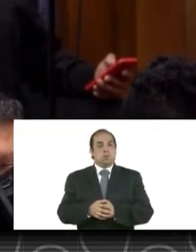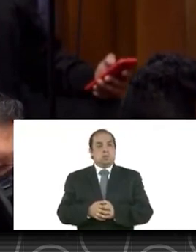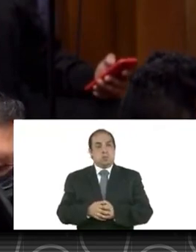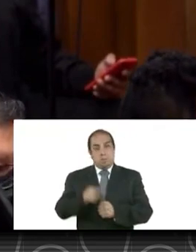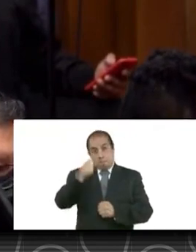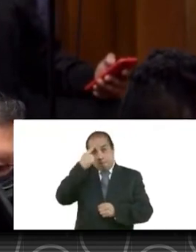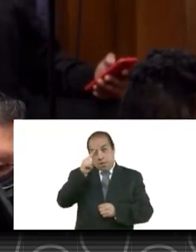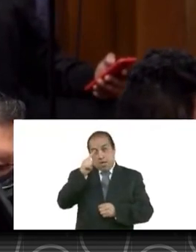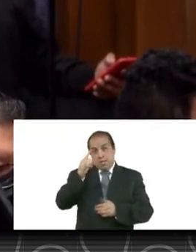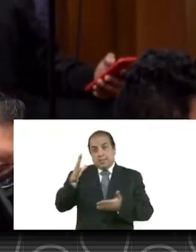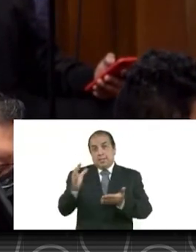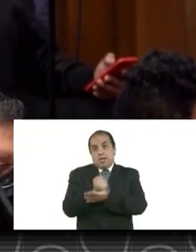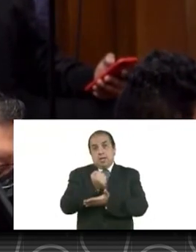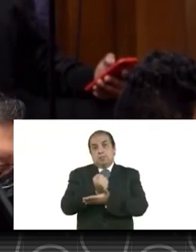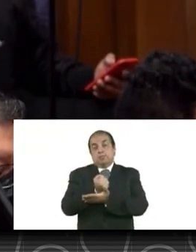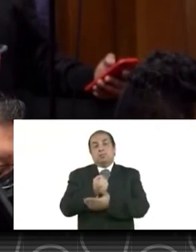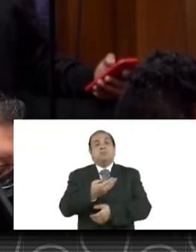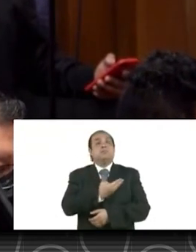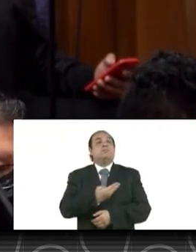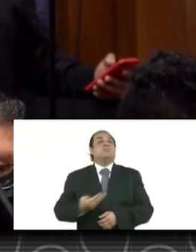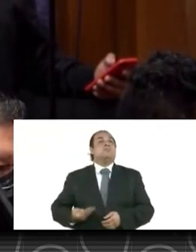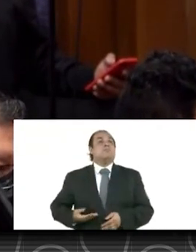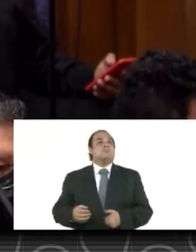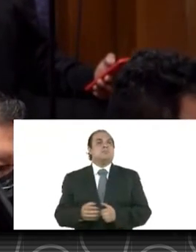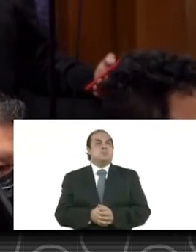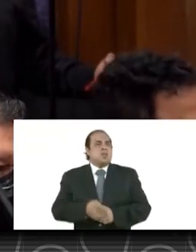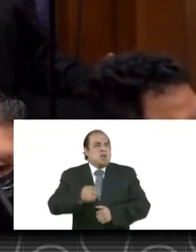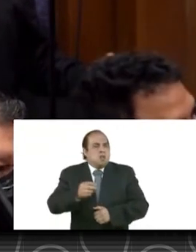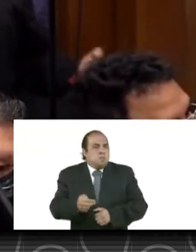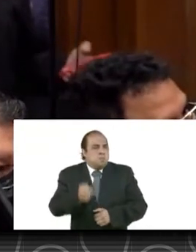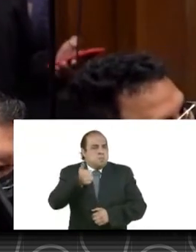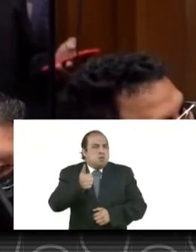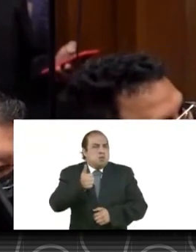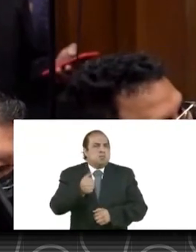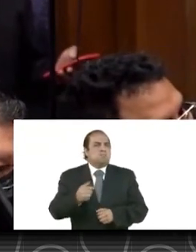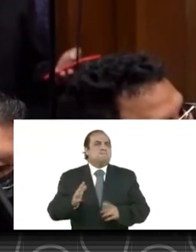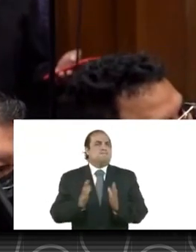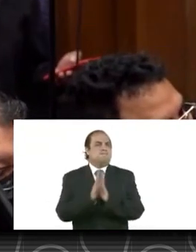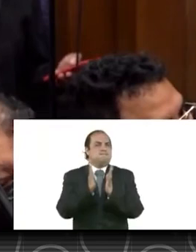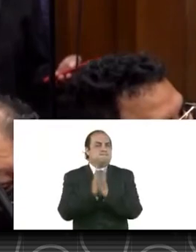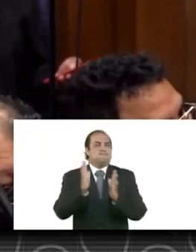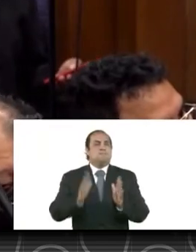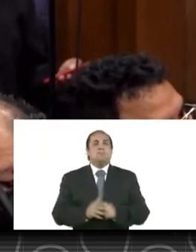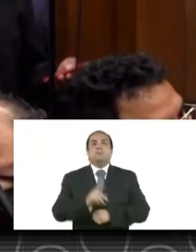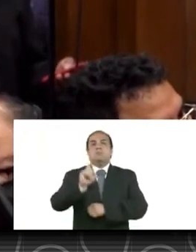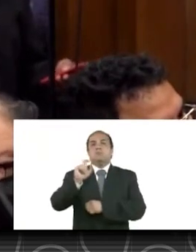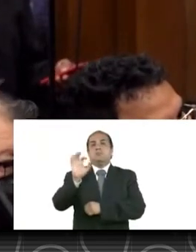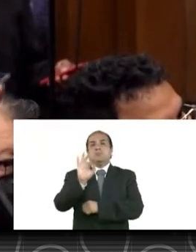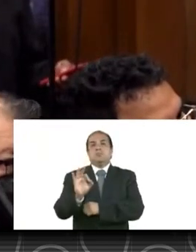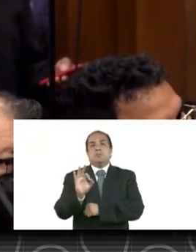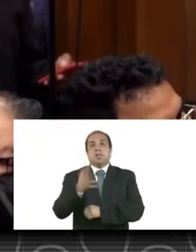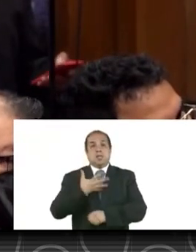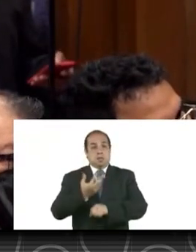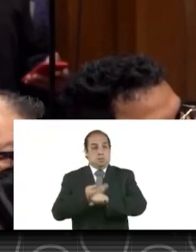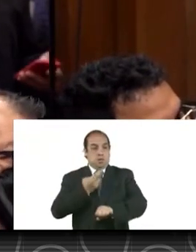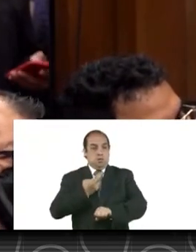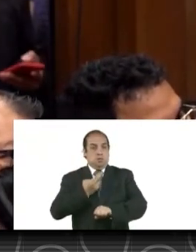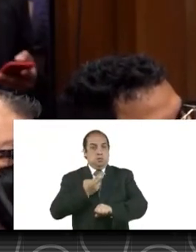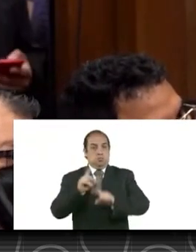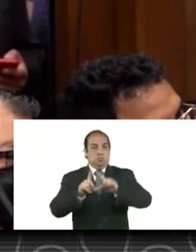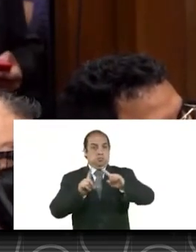presidencia, que si es muy poca la participación, 20%, aunque es la mayor de todo el país en